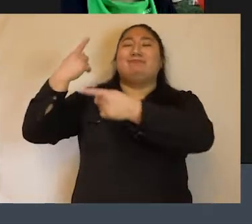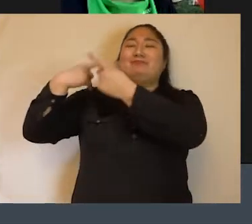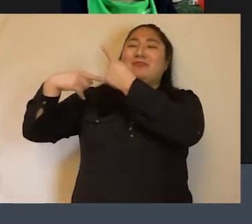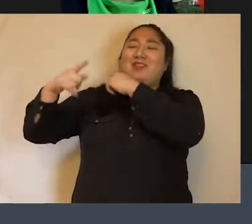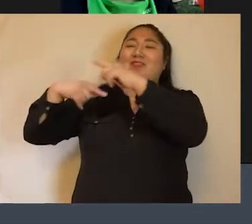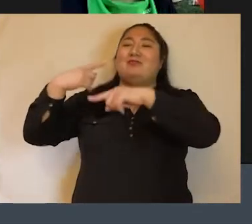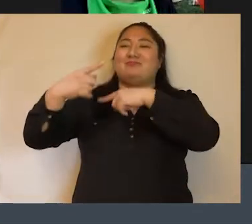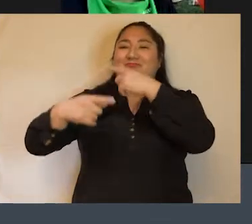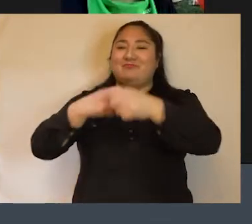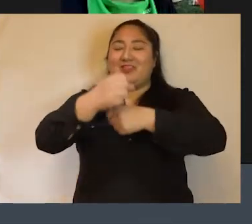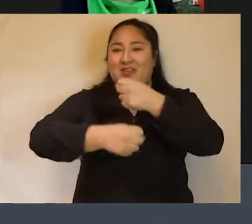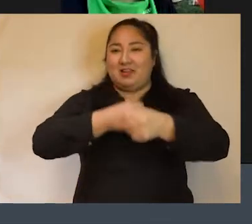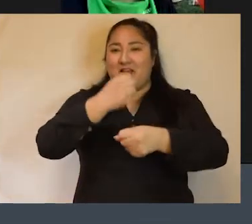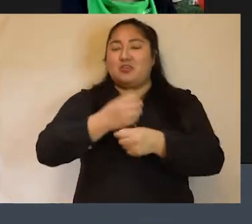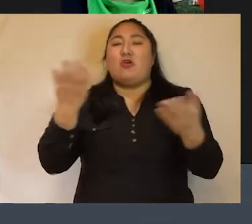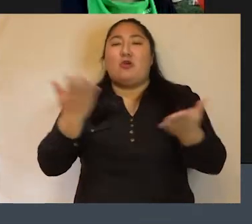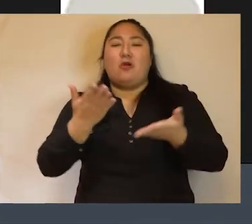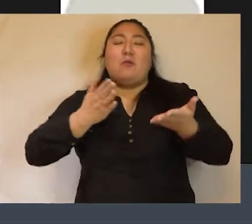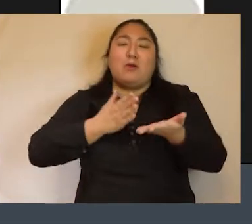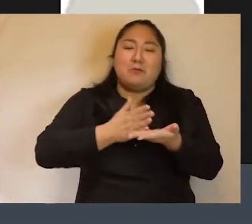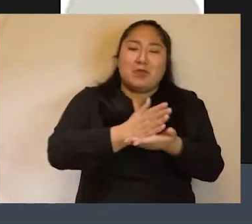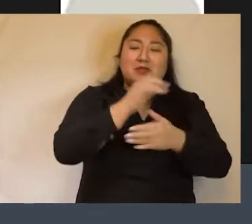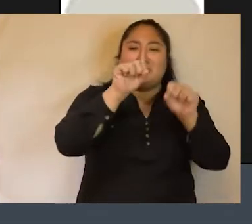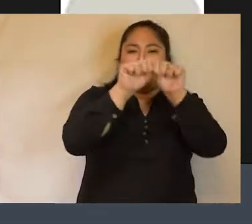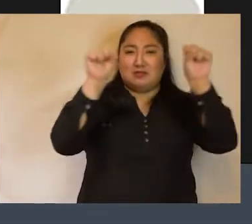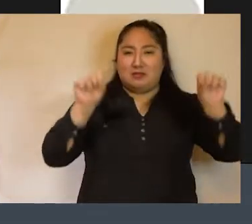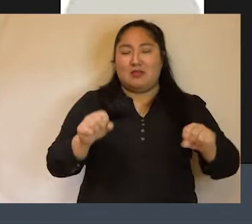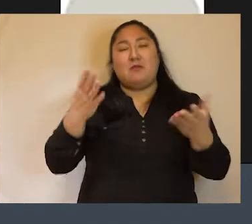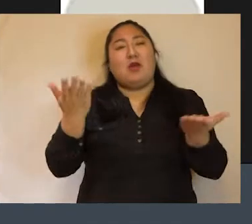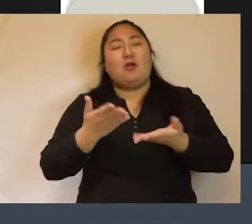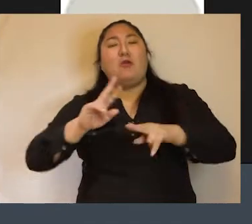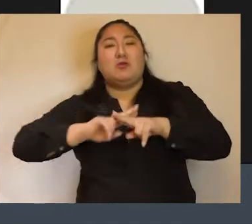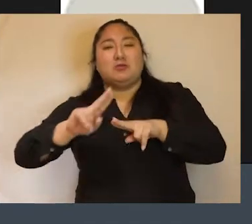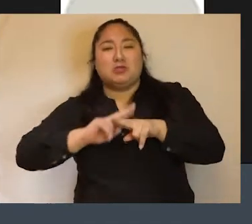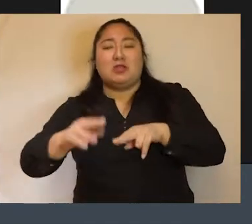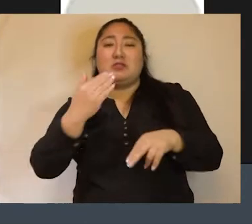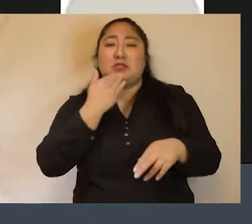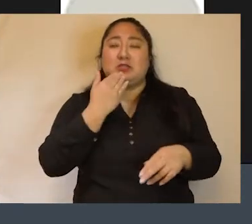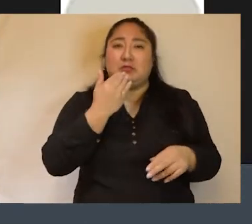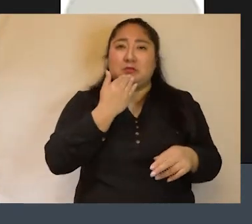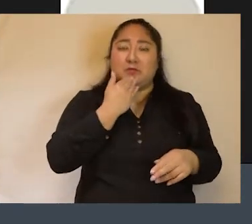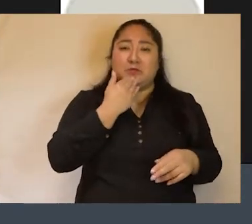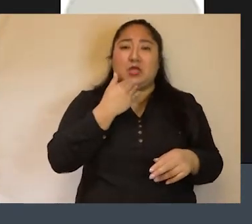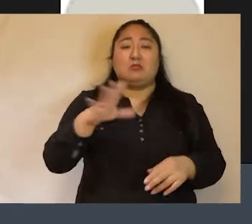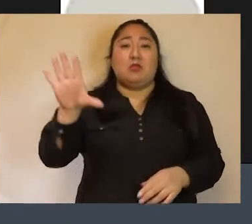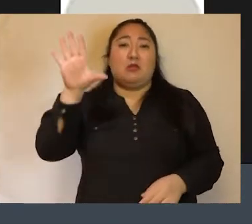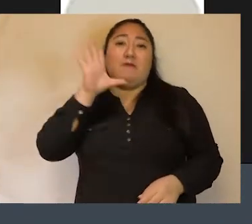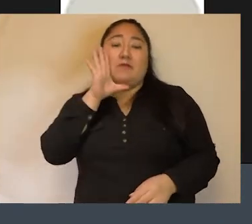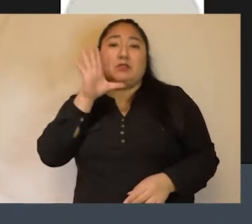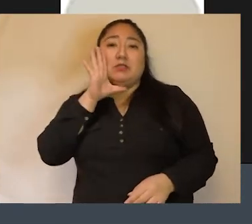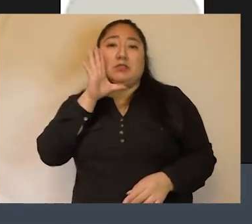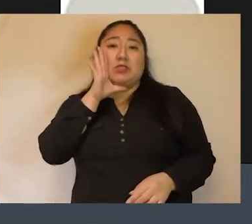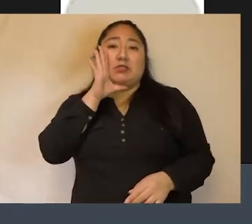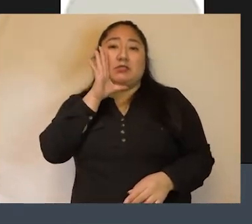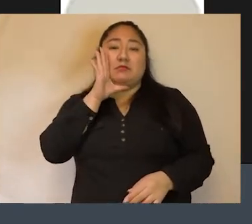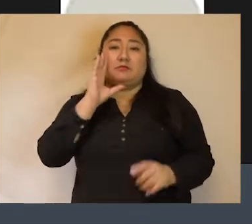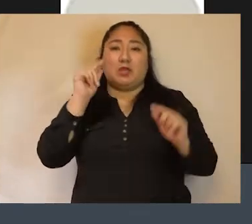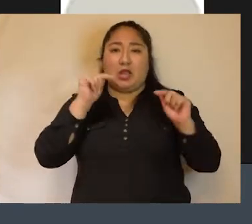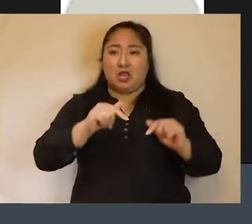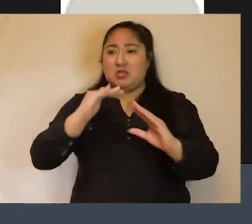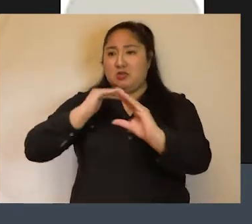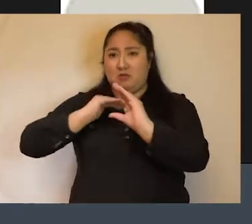Estos años de historia de cómo nace el sistema y cómo se ha ido reformando, también en el mandato de la expresidenta Michelle